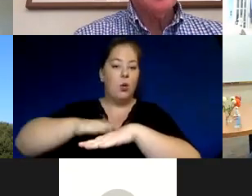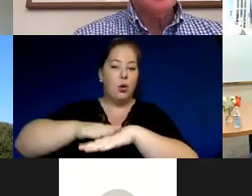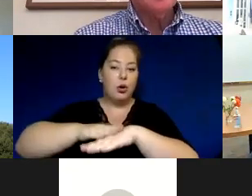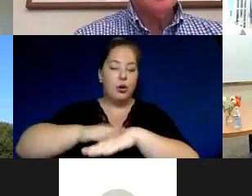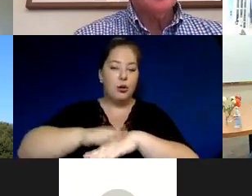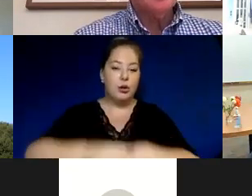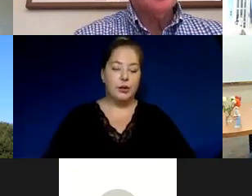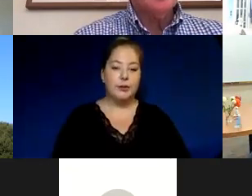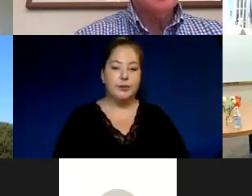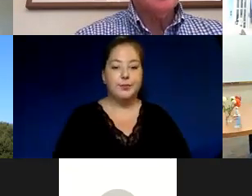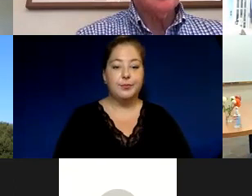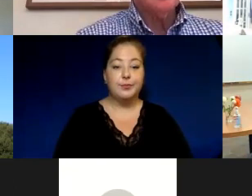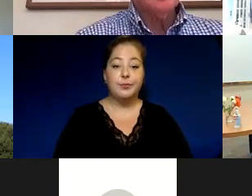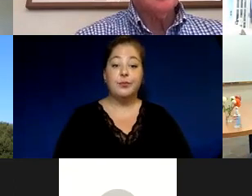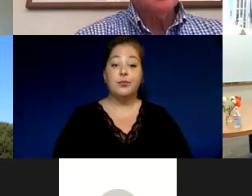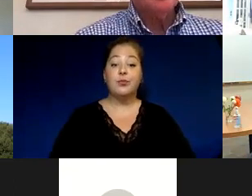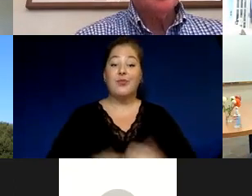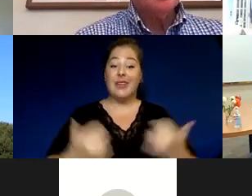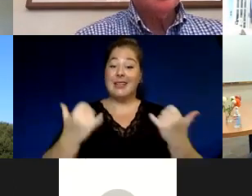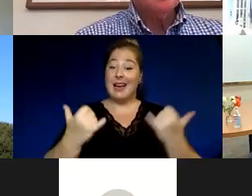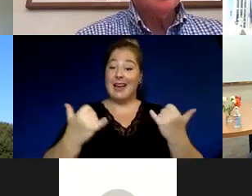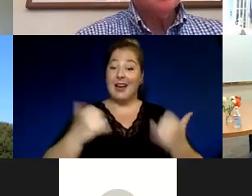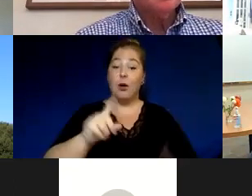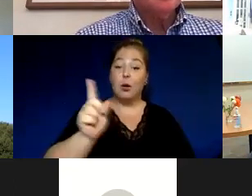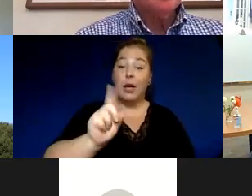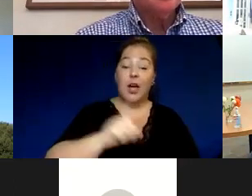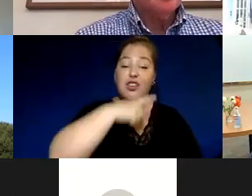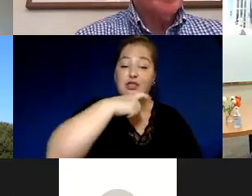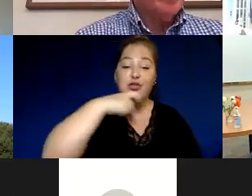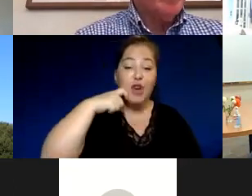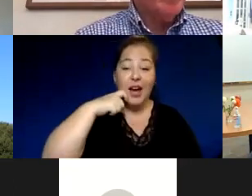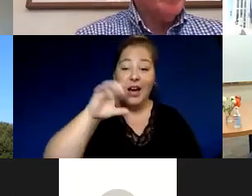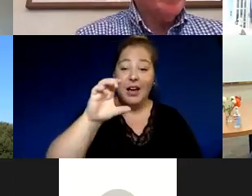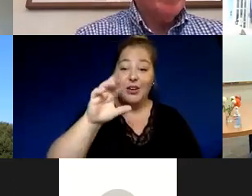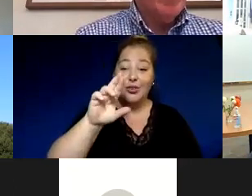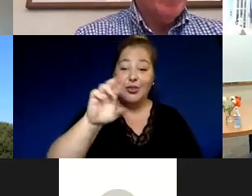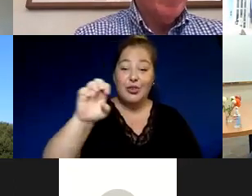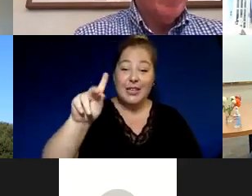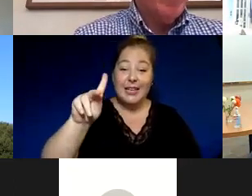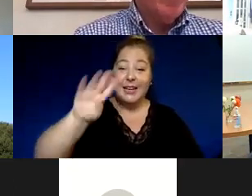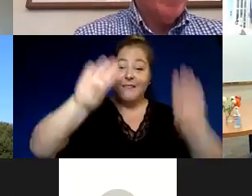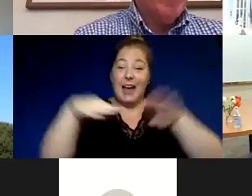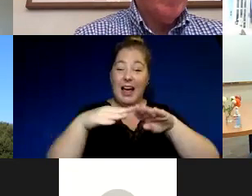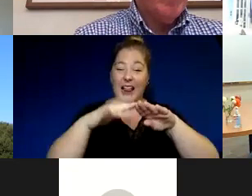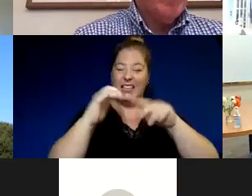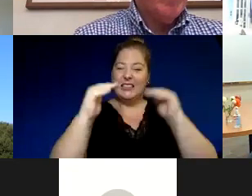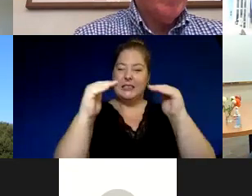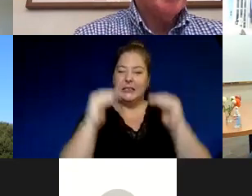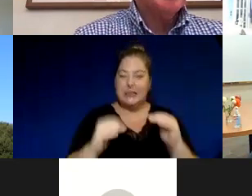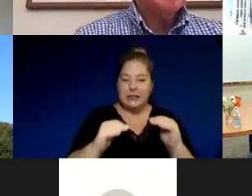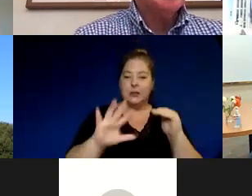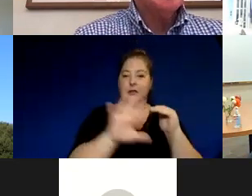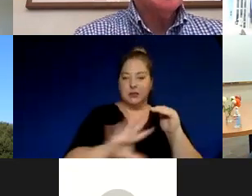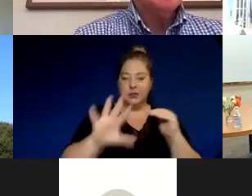En Dry Creek Valley, eso se redujo. La orden pasó a solamente